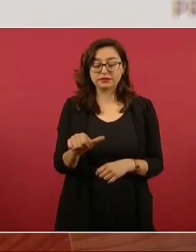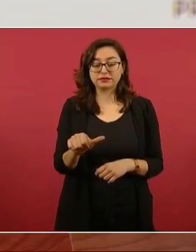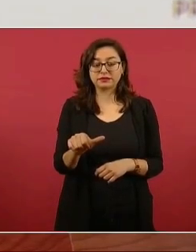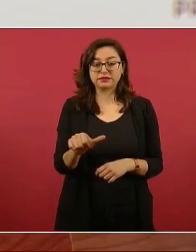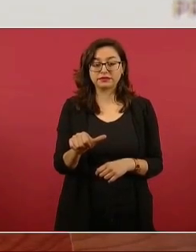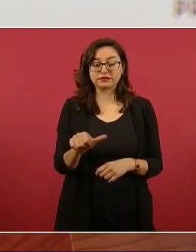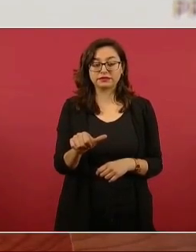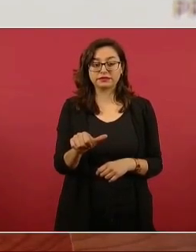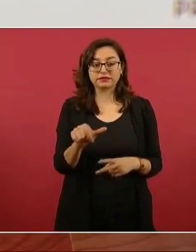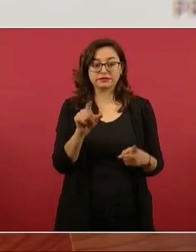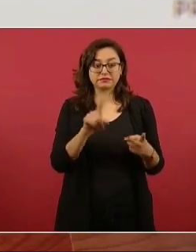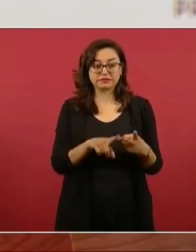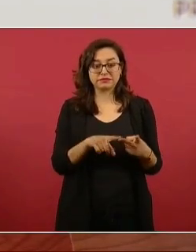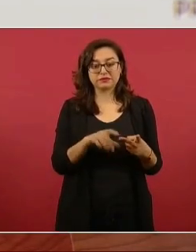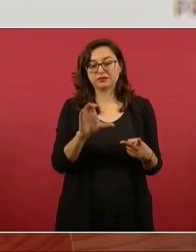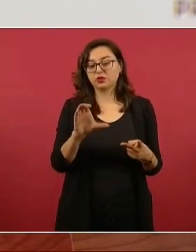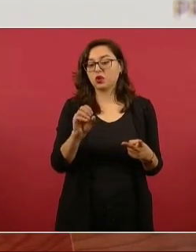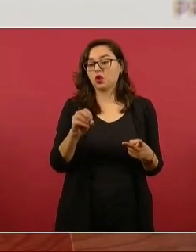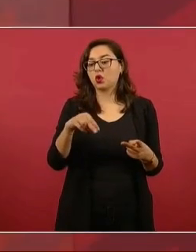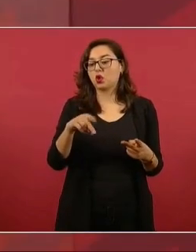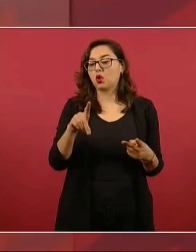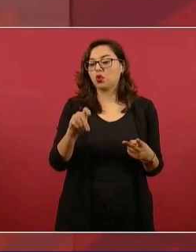lo de la condonación,